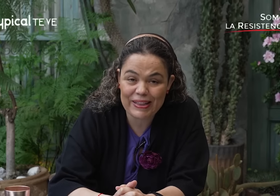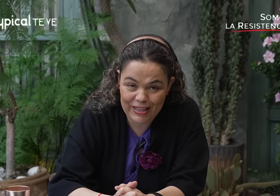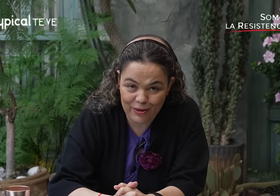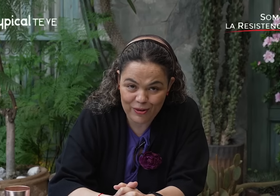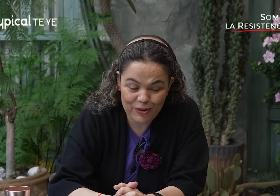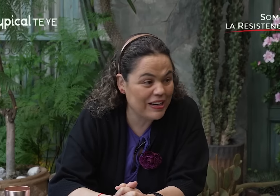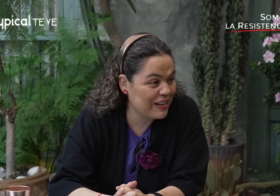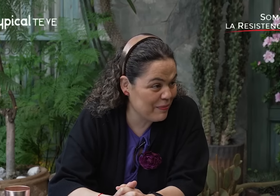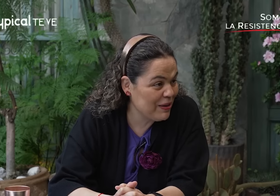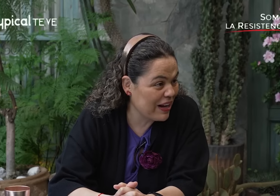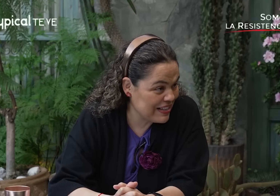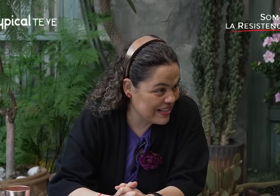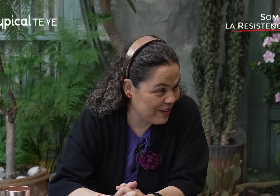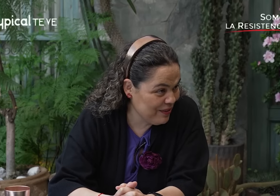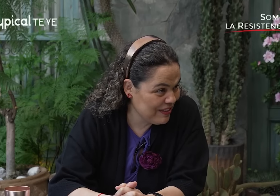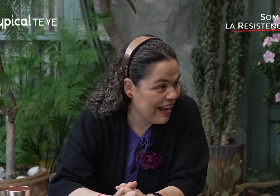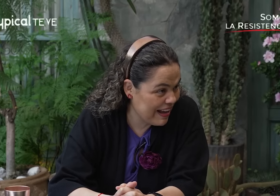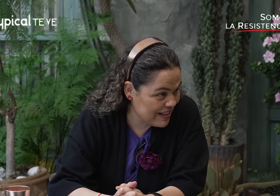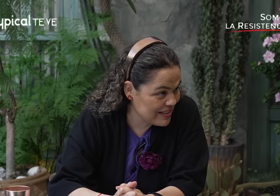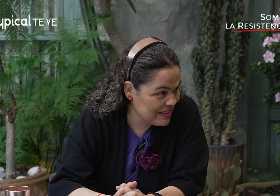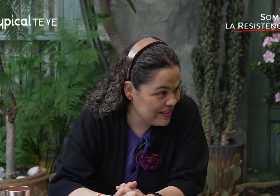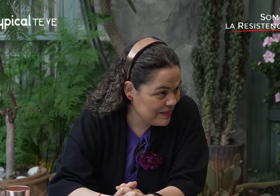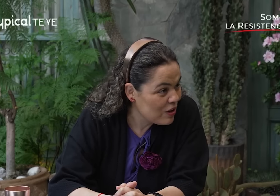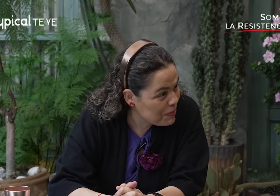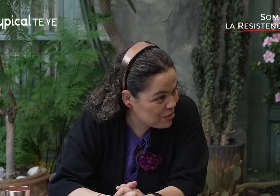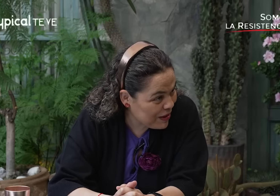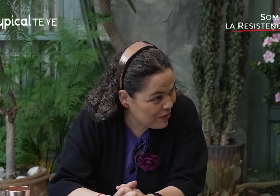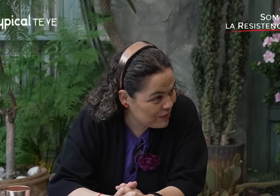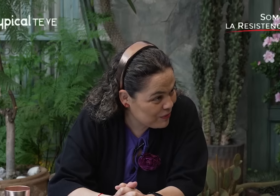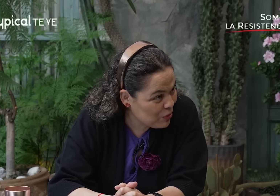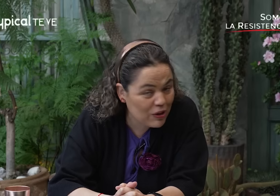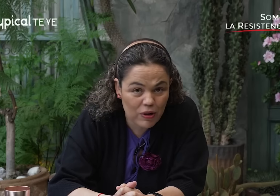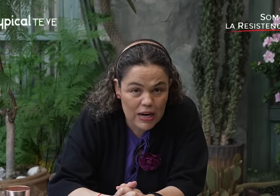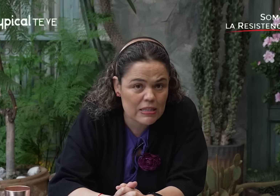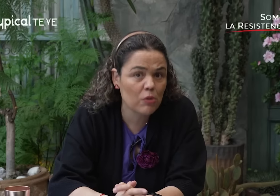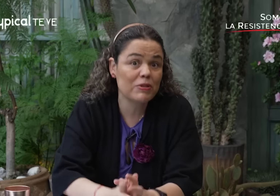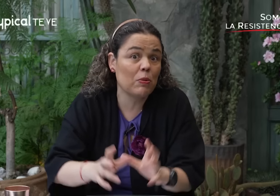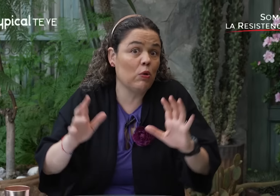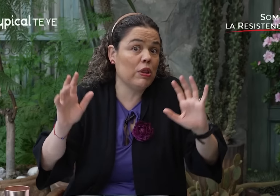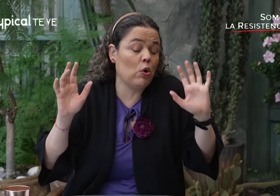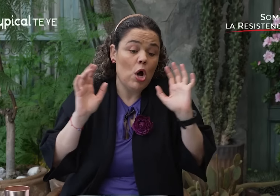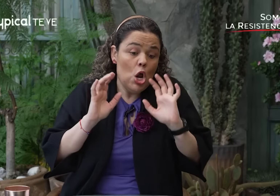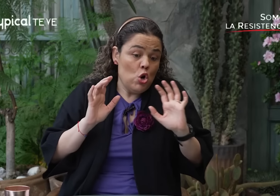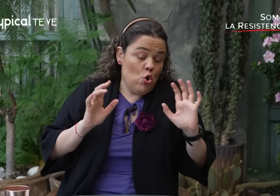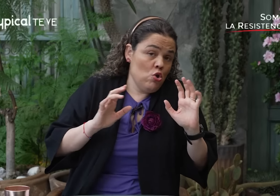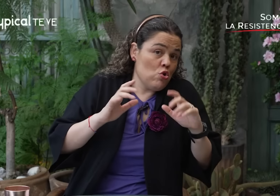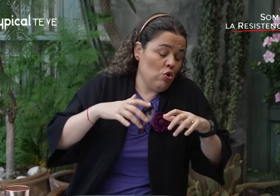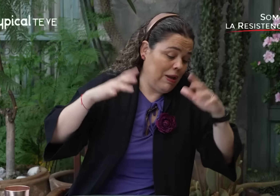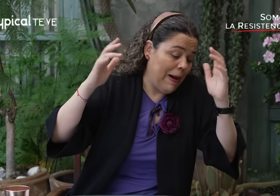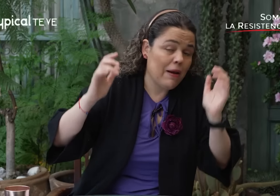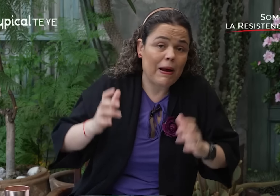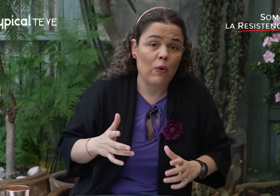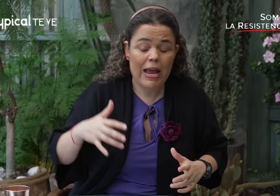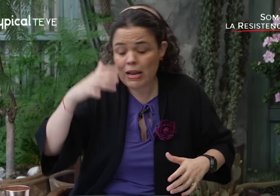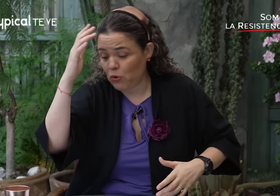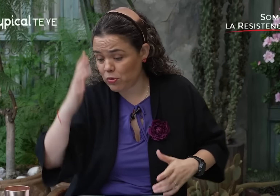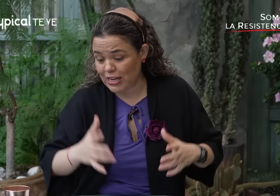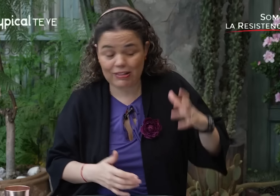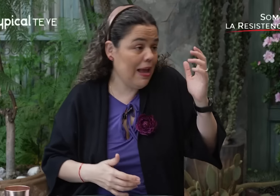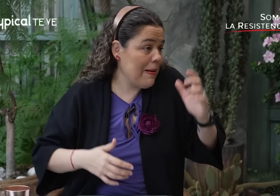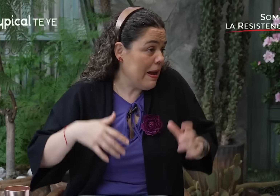estaba metido con el crimen organizado es López Obrador. Tú recordarás, y López Obrador dijo, no, qué bárbaro